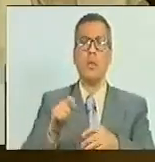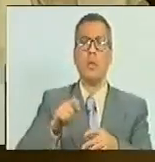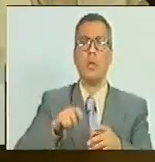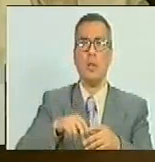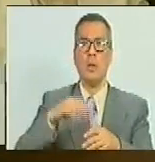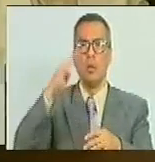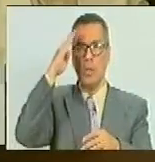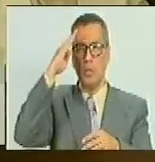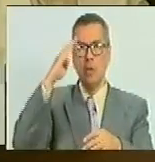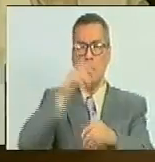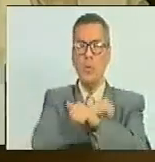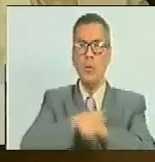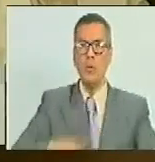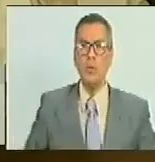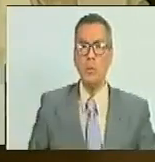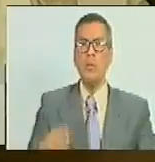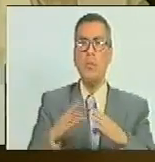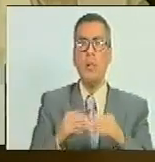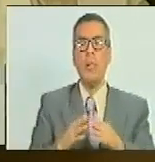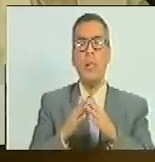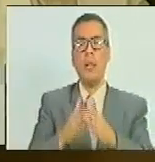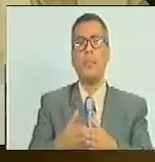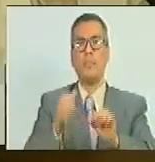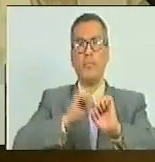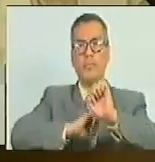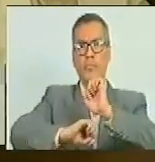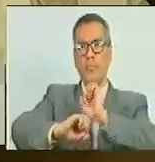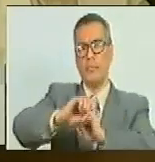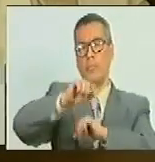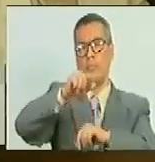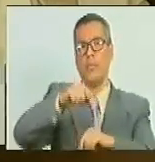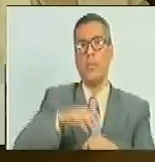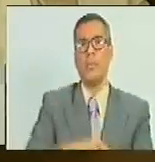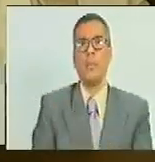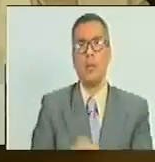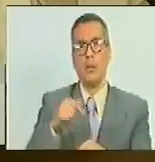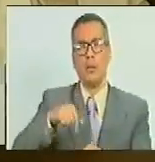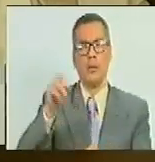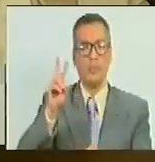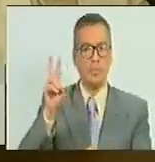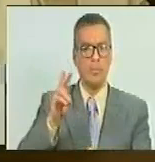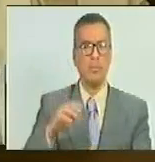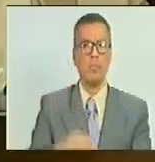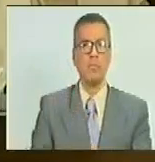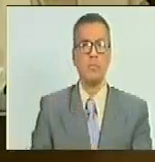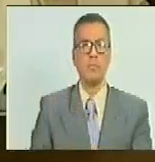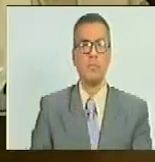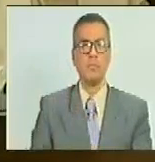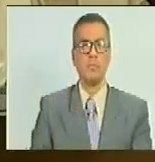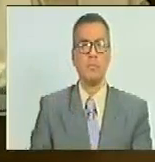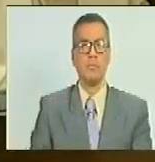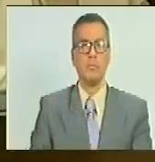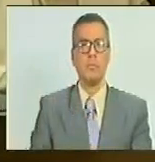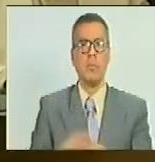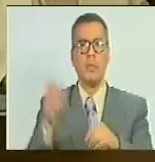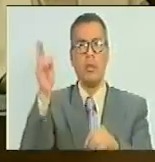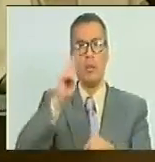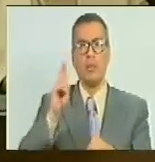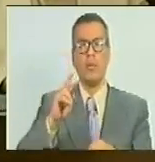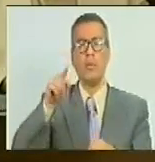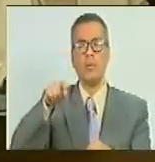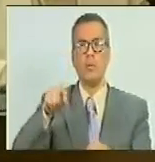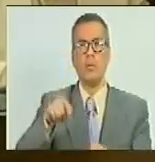naval en la agreduría de defensa de Venezuela en la